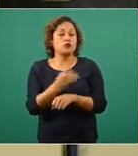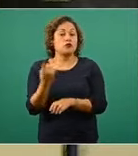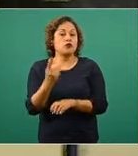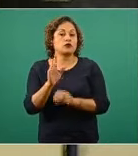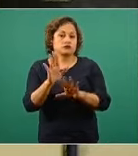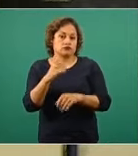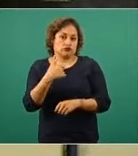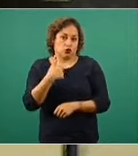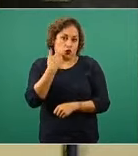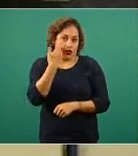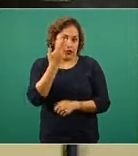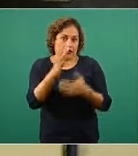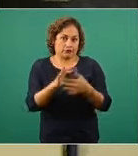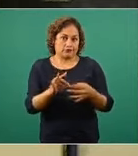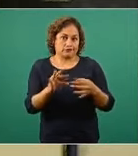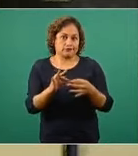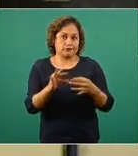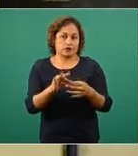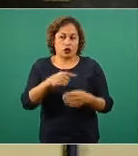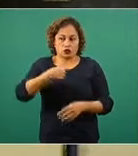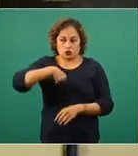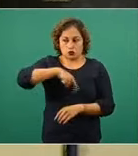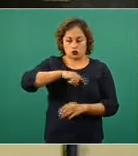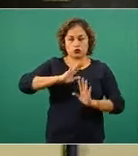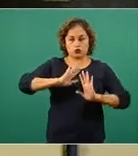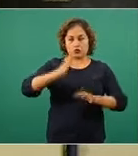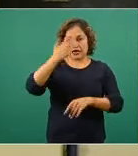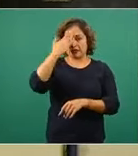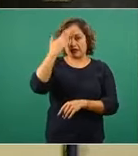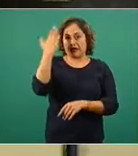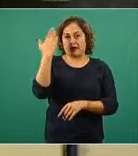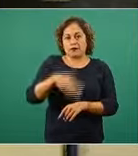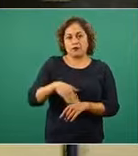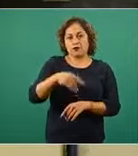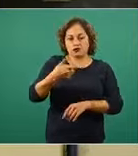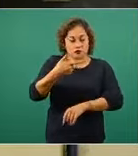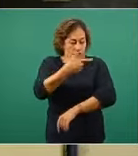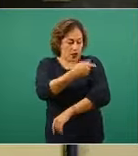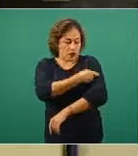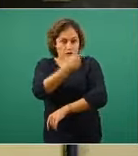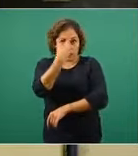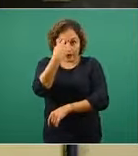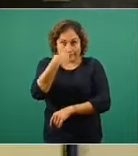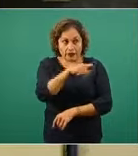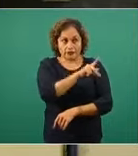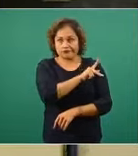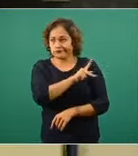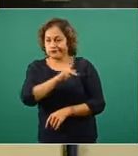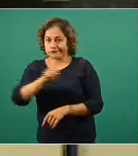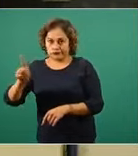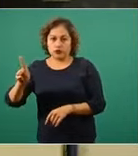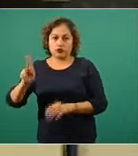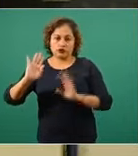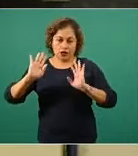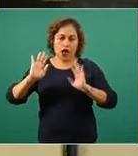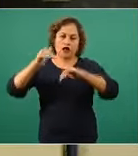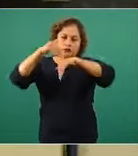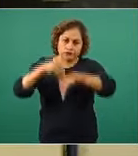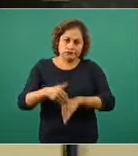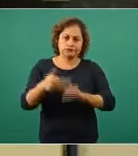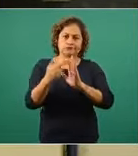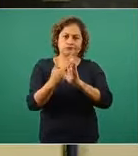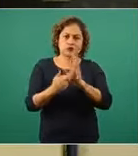gustaría comentar. Sabemos que todas las personas van a recibir la vacuna y son los rangos, ¿no?, los lineamientos, las